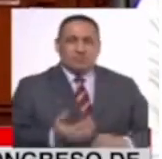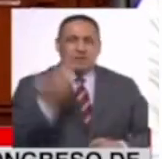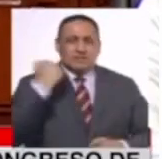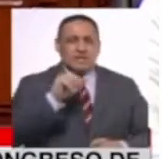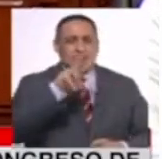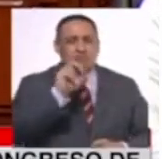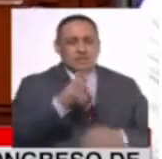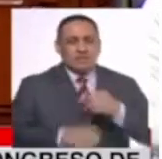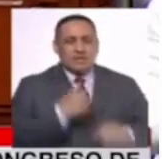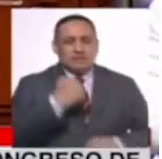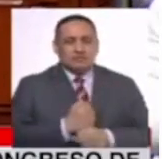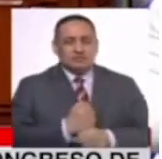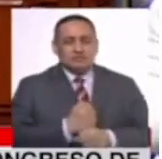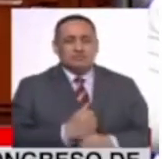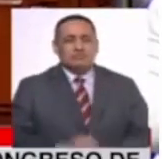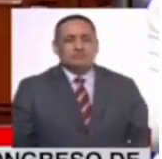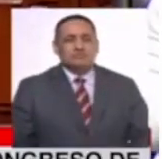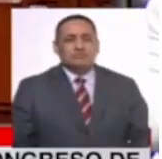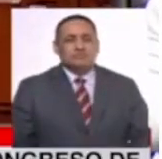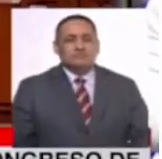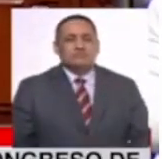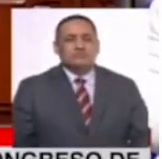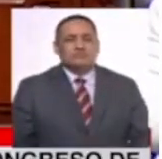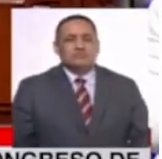últimos 30 años.